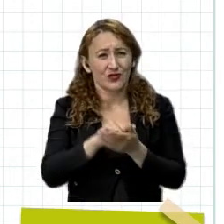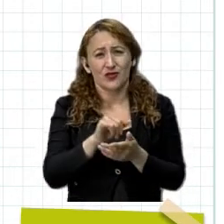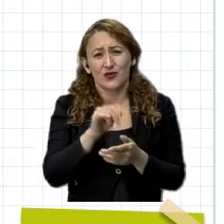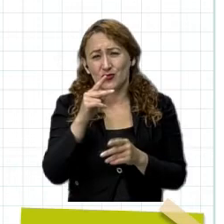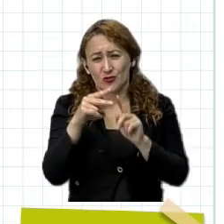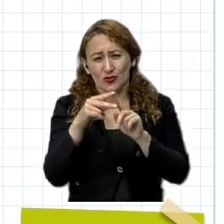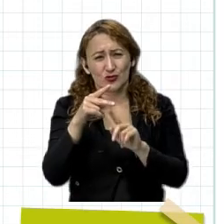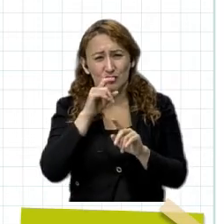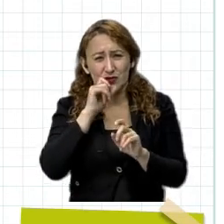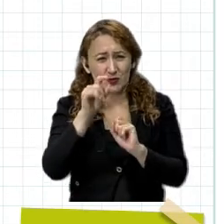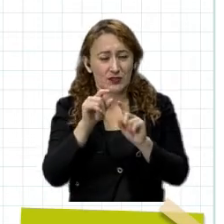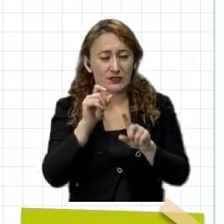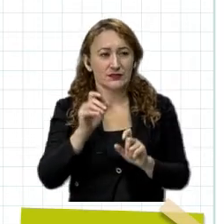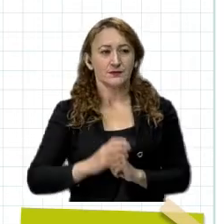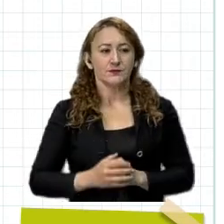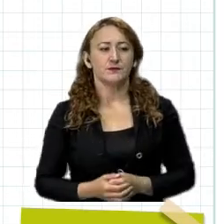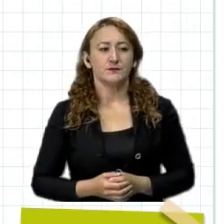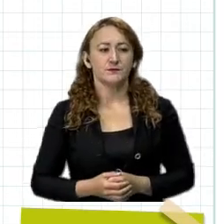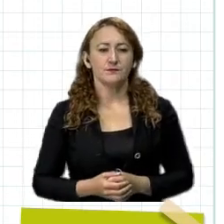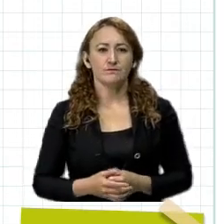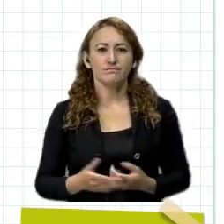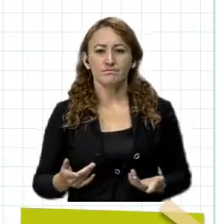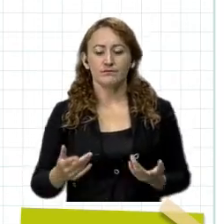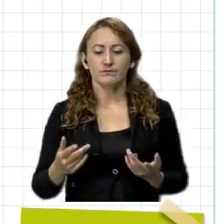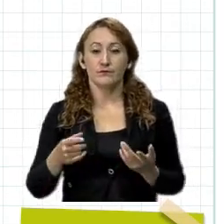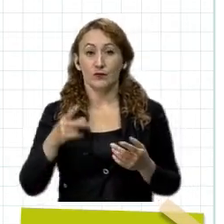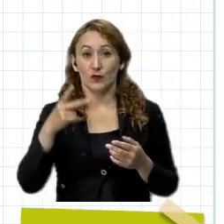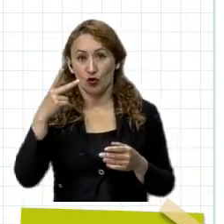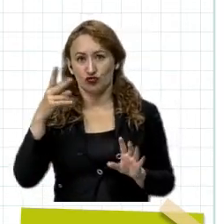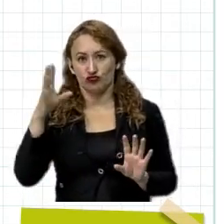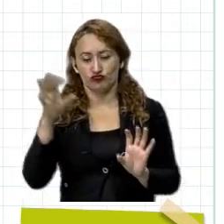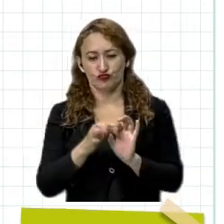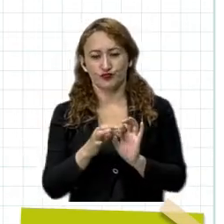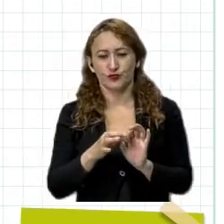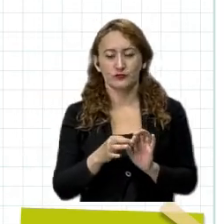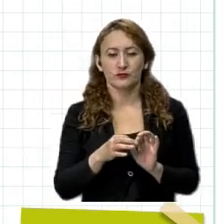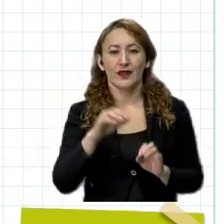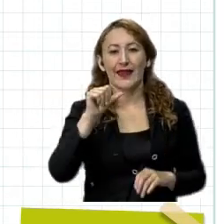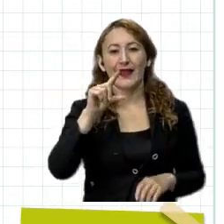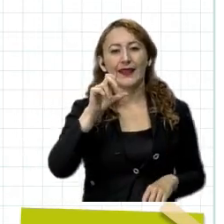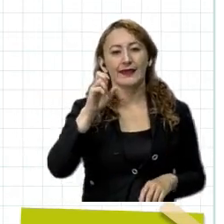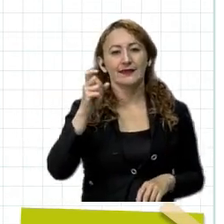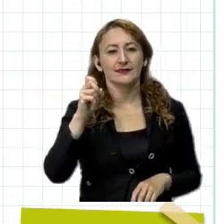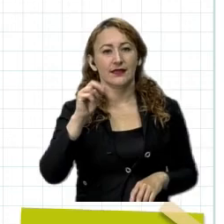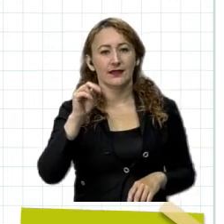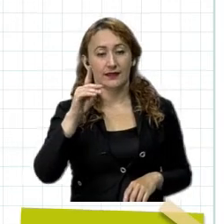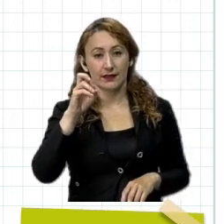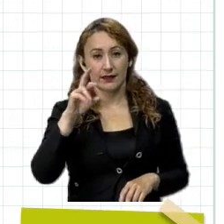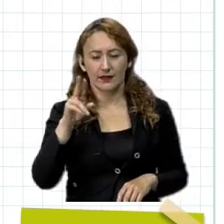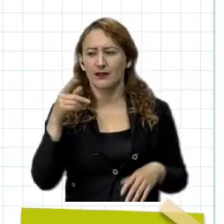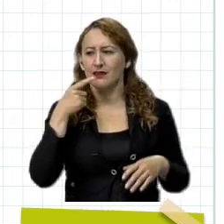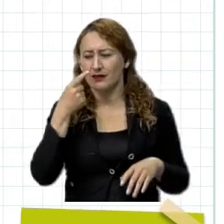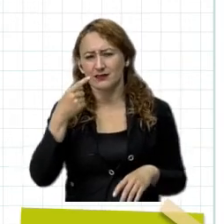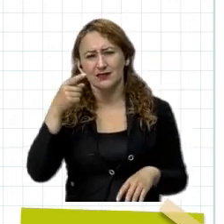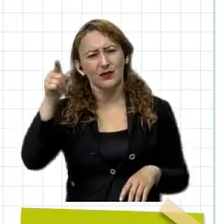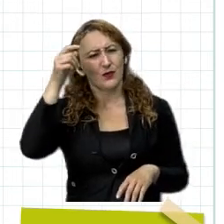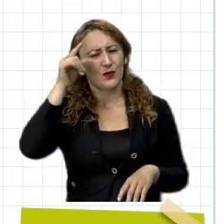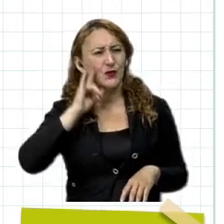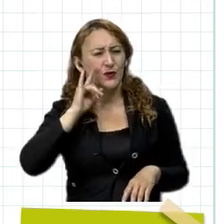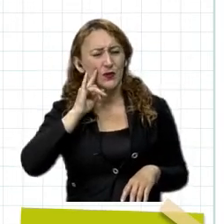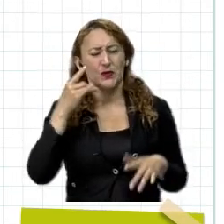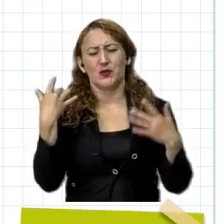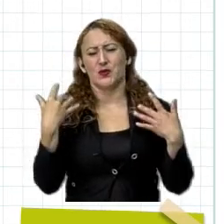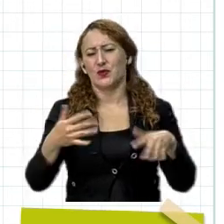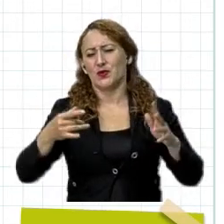dos preguntitas. Voy a reunir estas dos. Alexander Restrepo dice, escuchar a la profe Mara sintetiza